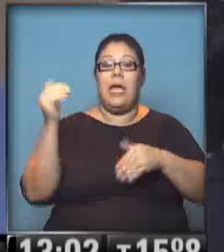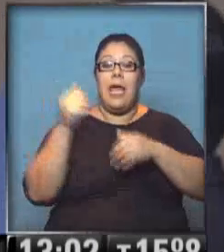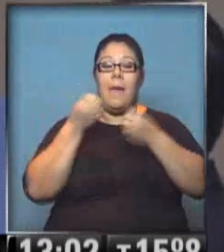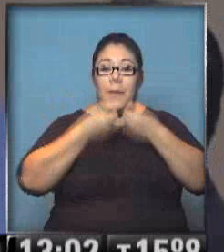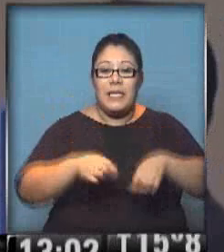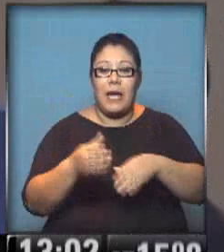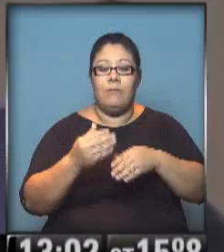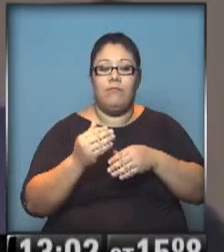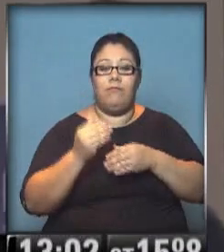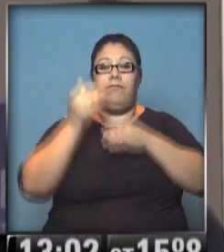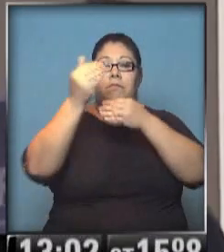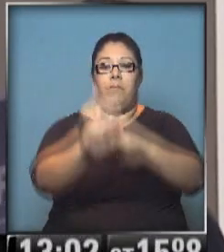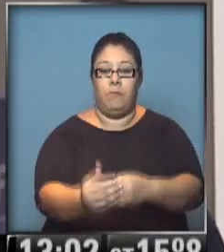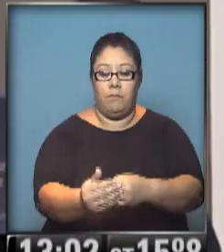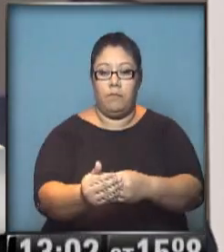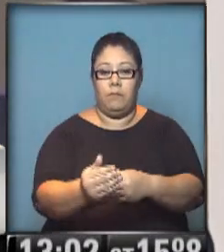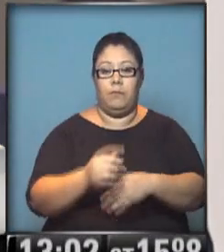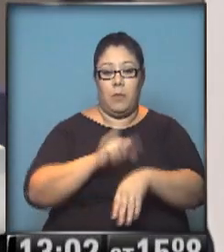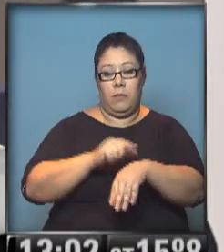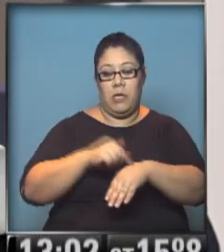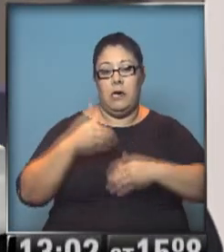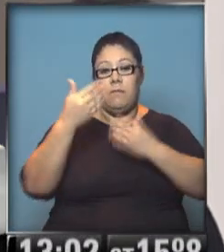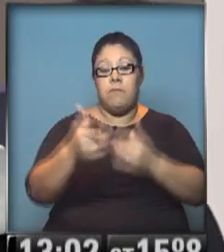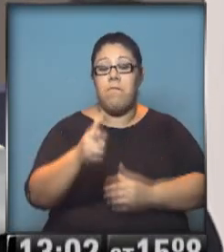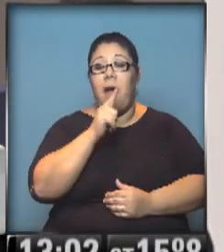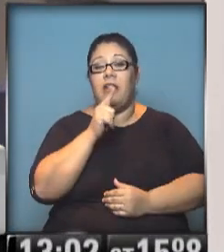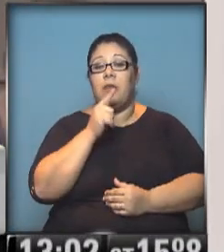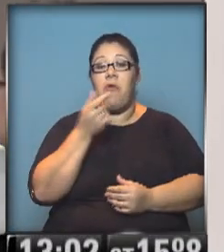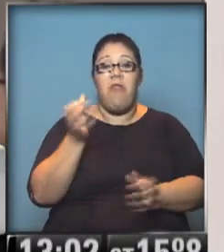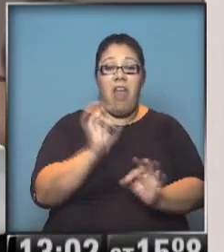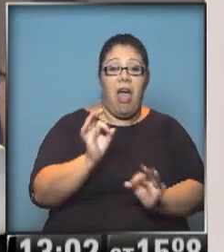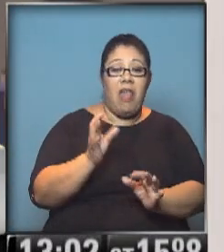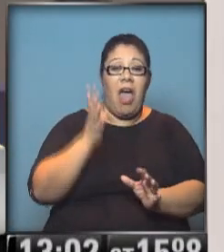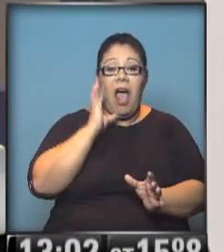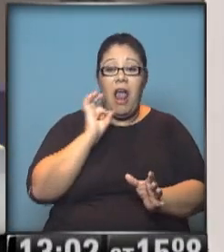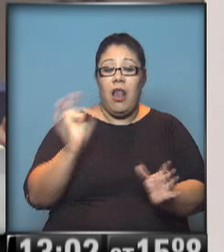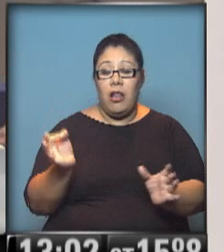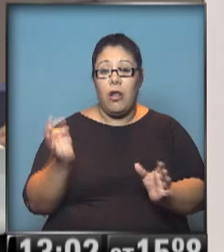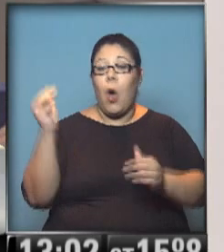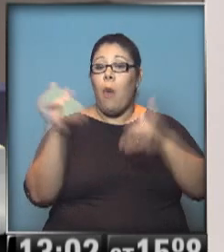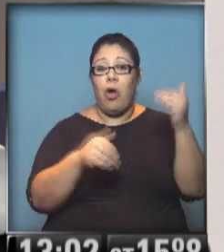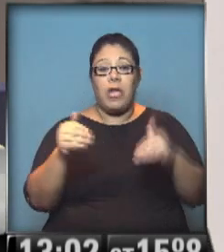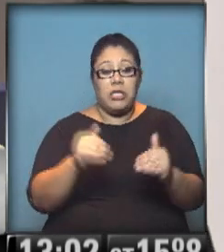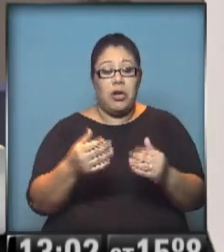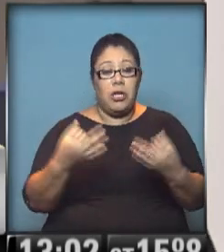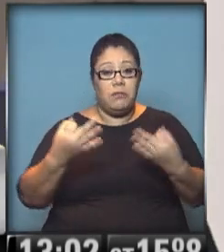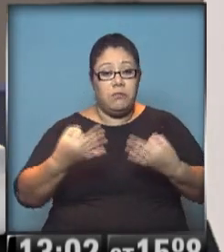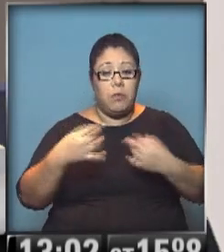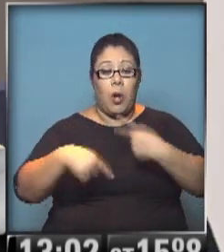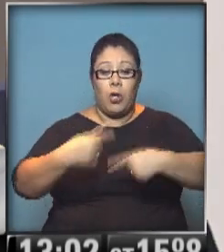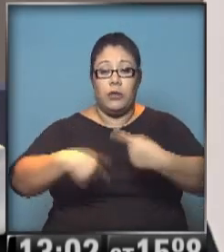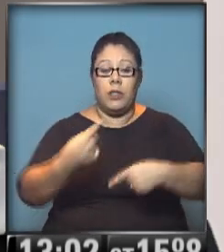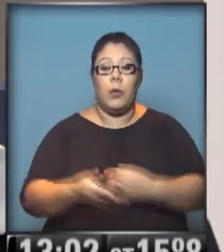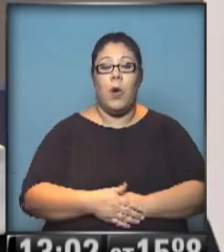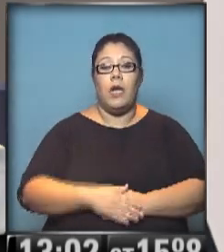Y exacto, como lo señalábamos ayer, parece que nada hubiese ocurrido. Todo continúa tal cual lo pautado en las elecciones. En la FIFA, sumamos a Juan Carlos Fernández